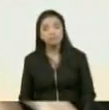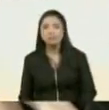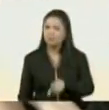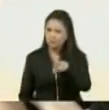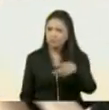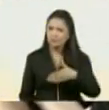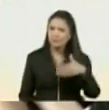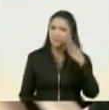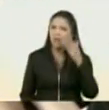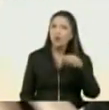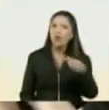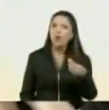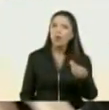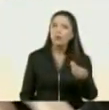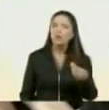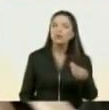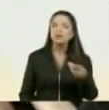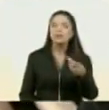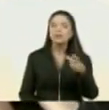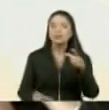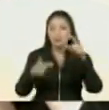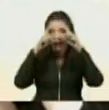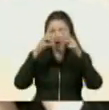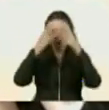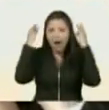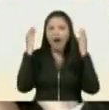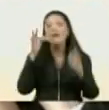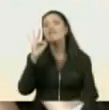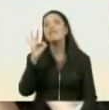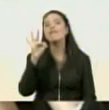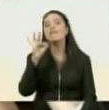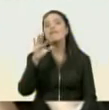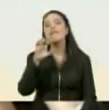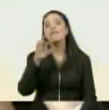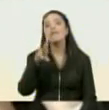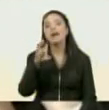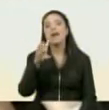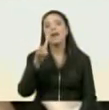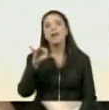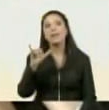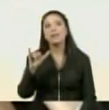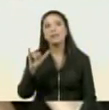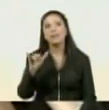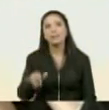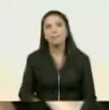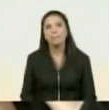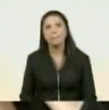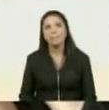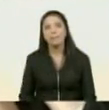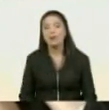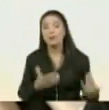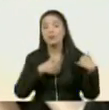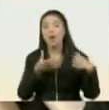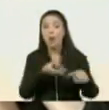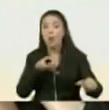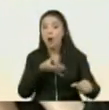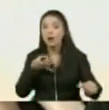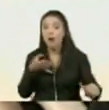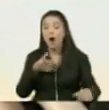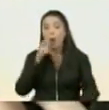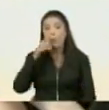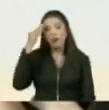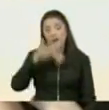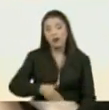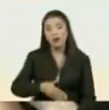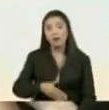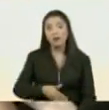cómo llama Henry Ramos Alup a Freddy Guevara? Lo llama el general Montgomery de las Guarimbas. Que el general Montgomery de las